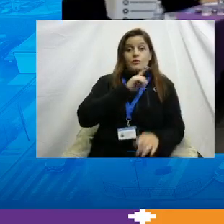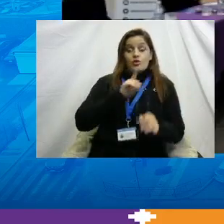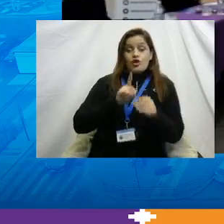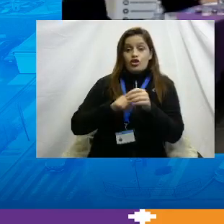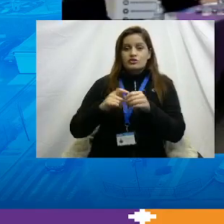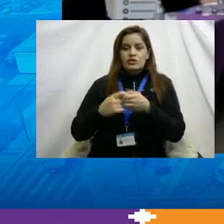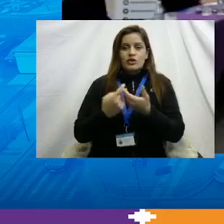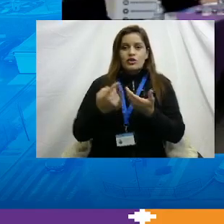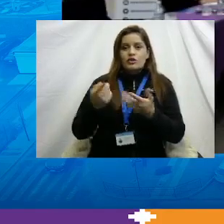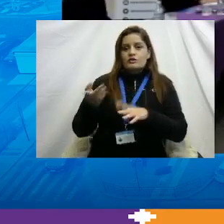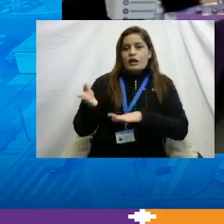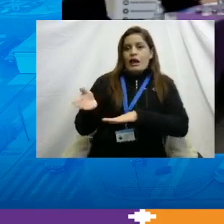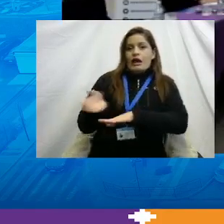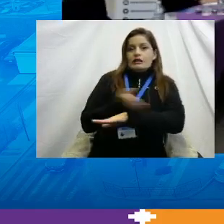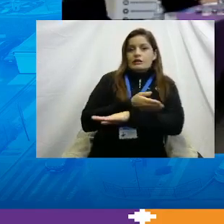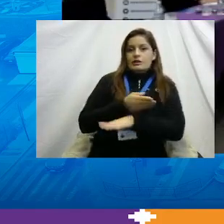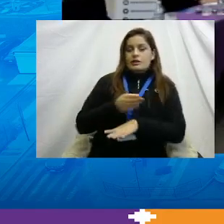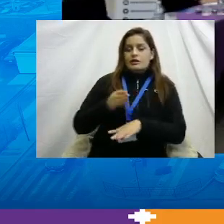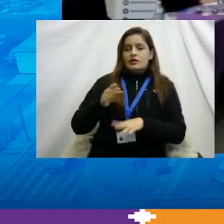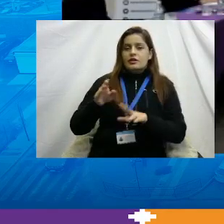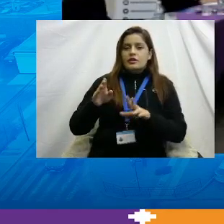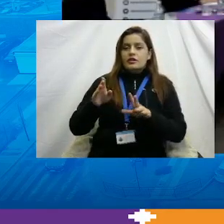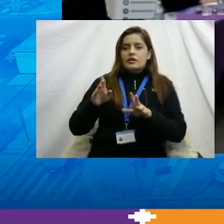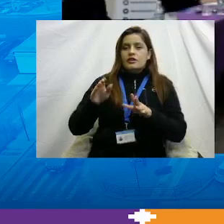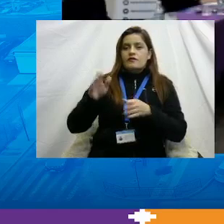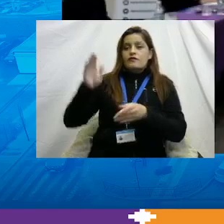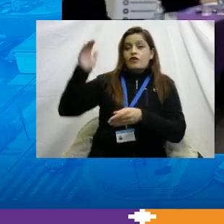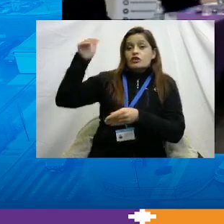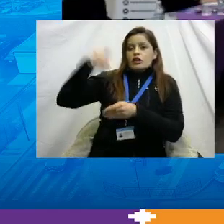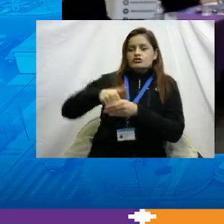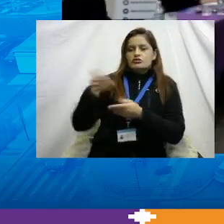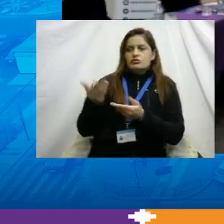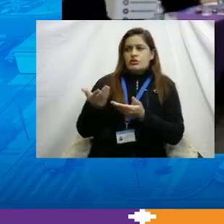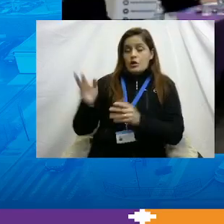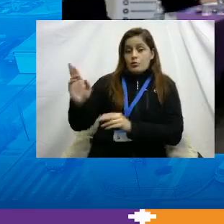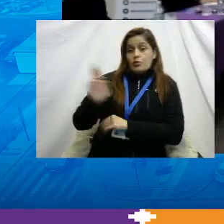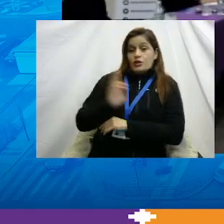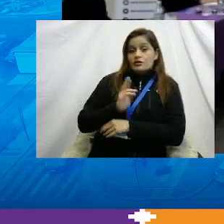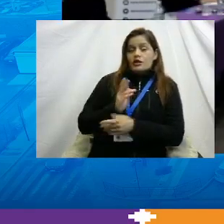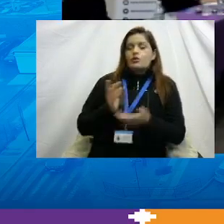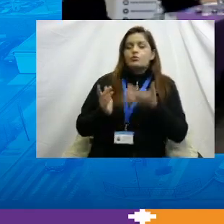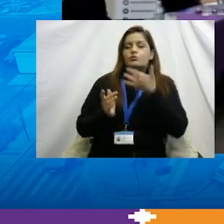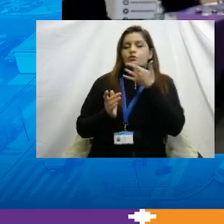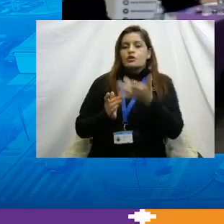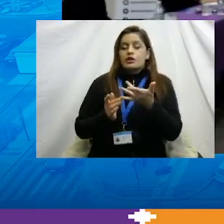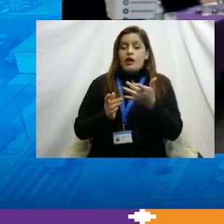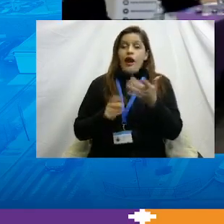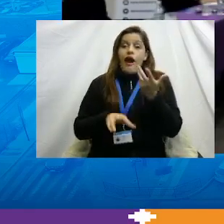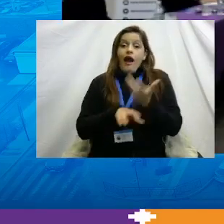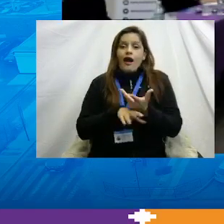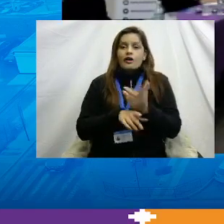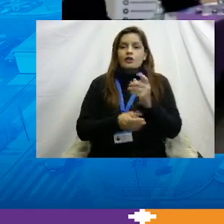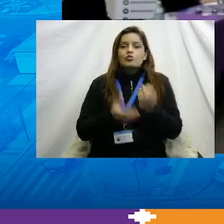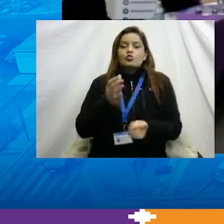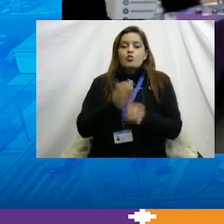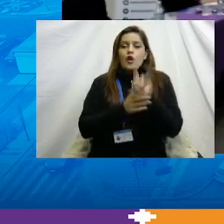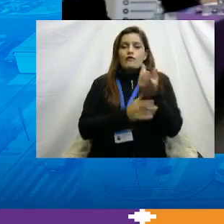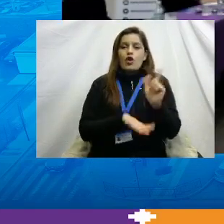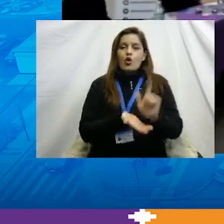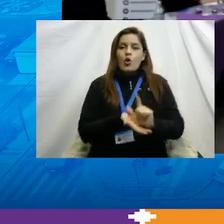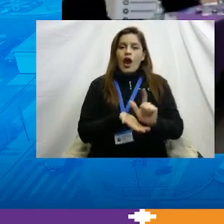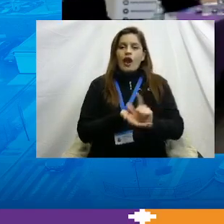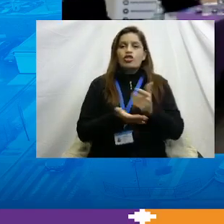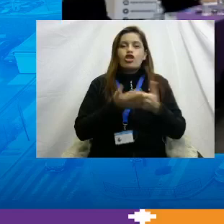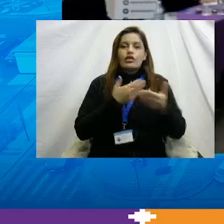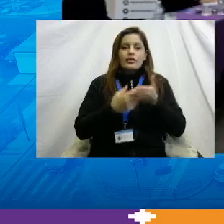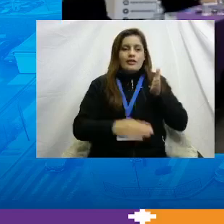de ver que, si es que hay alguna respuesta con respecto a eso, ya que hay nuevos locales de votación, hay también todo